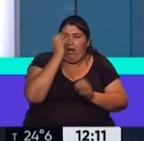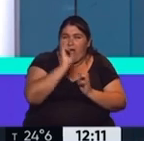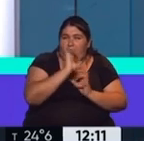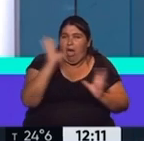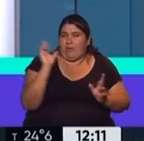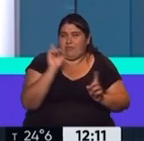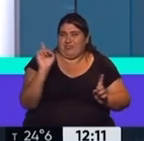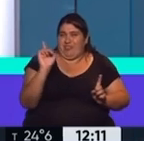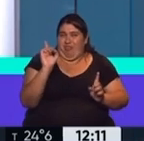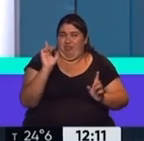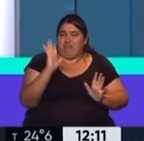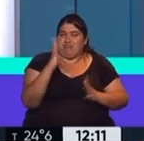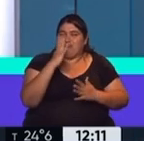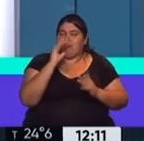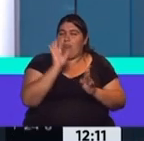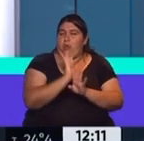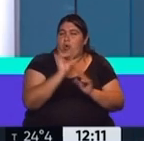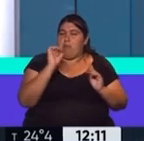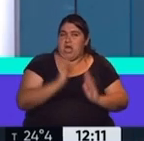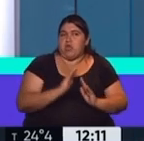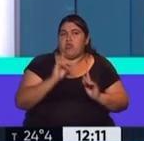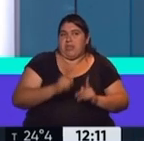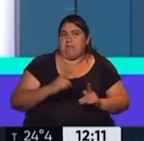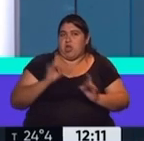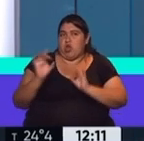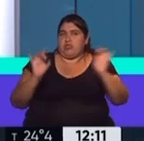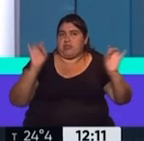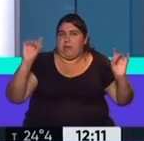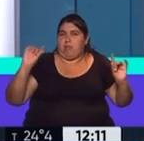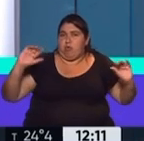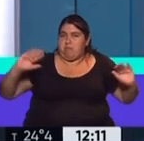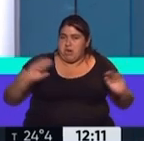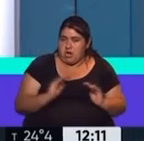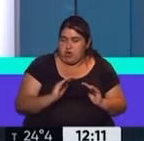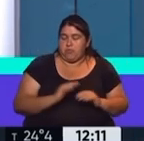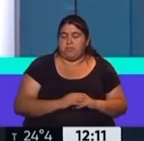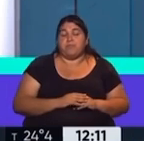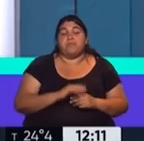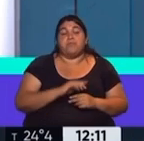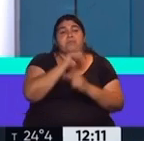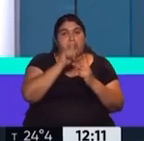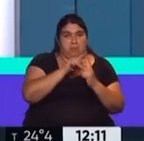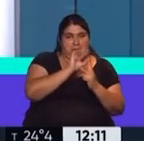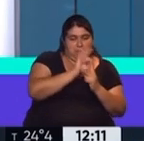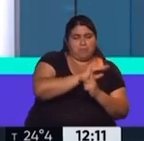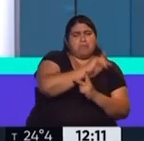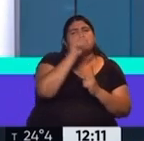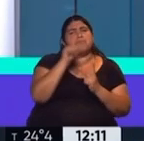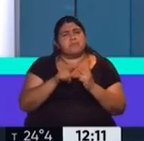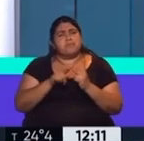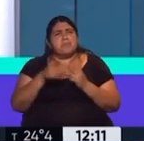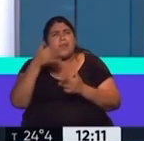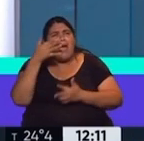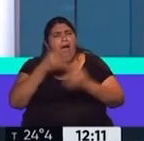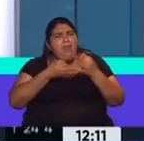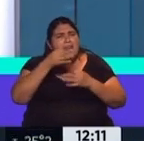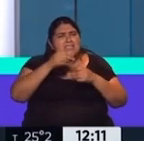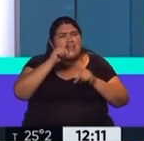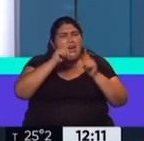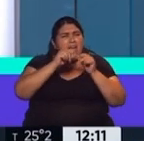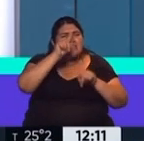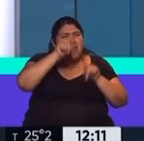este reduce también la posibilidad de contagio y el segundo tema es que si uno empieza a analizar las estadísticas